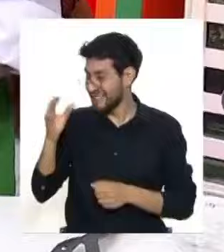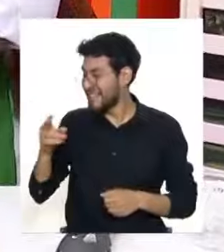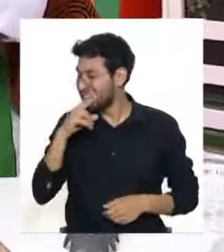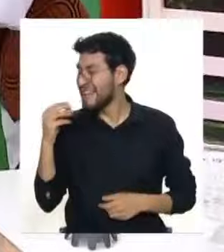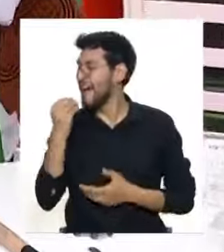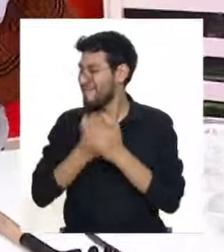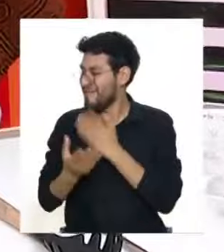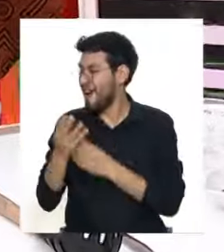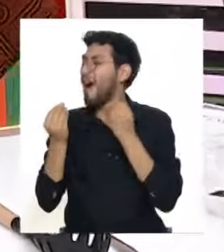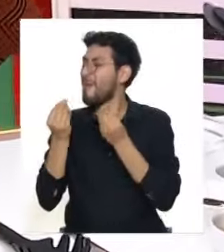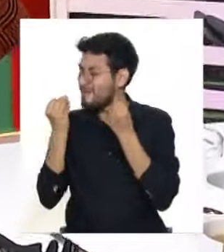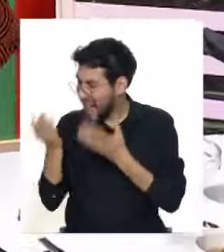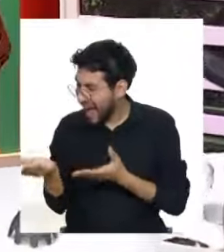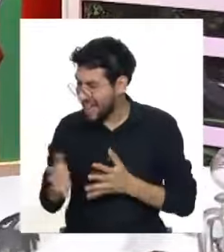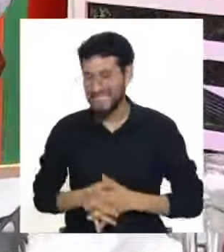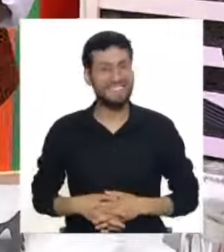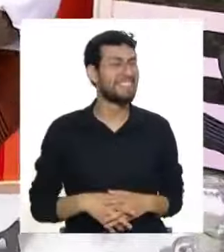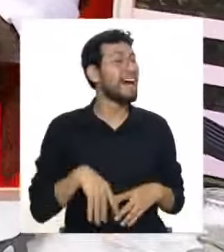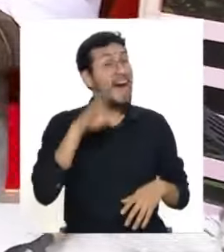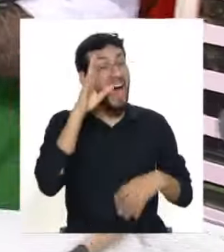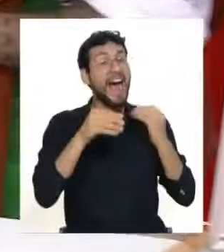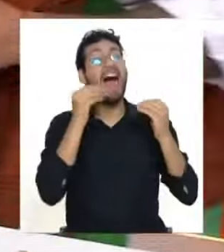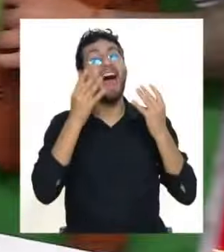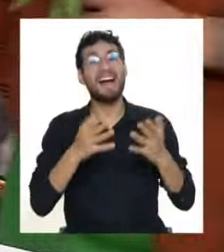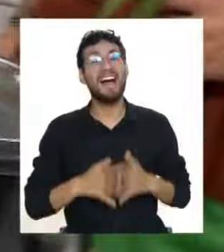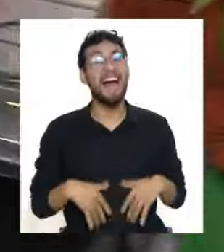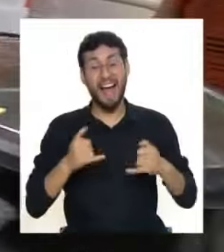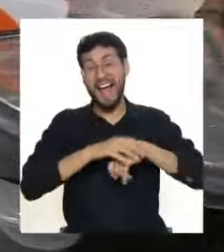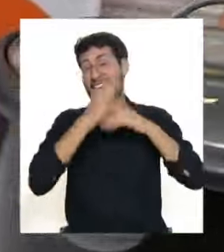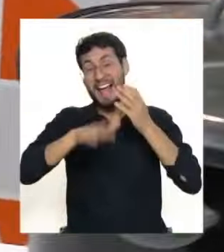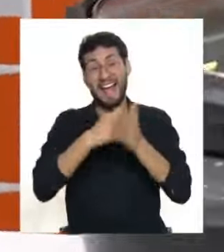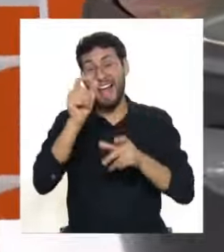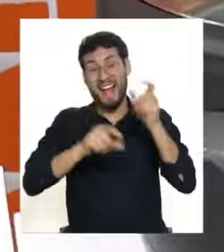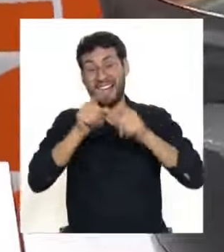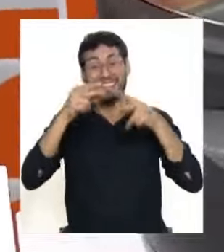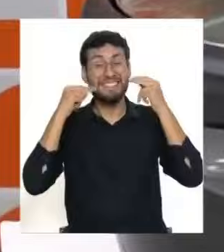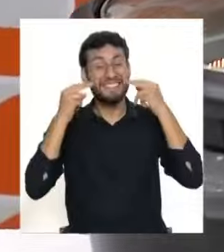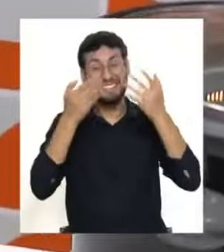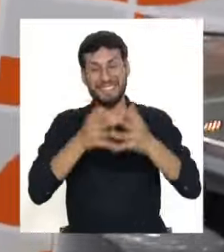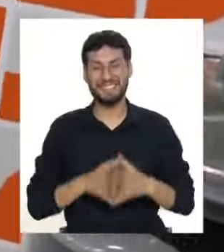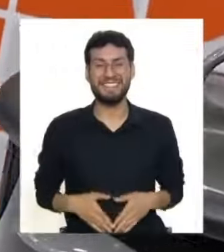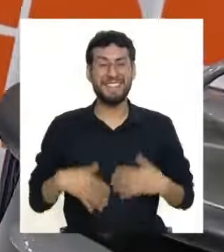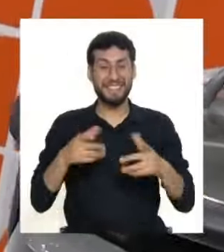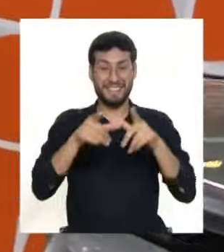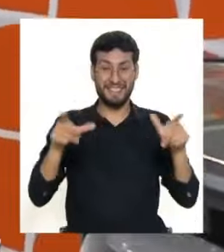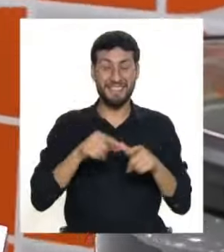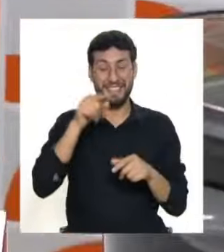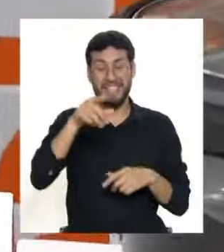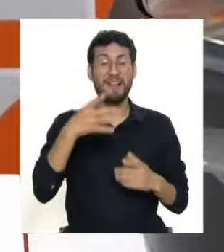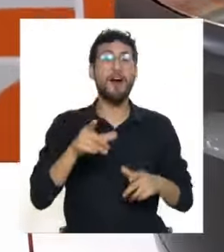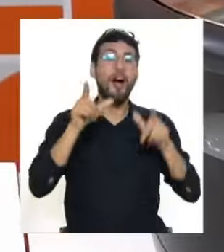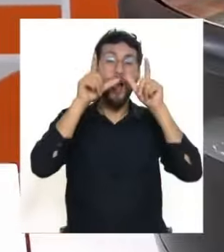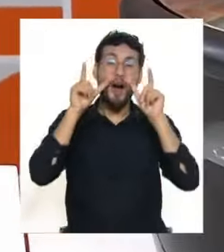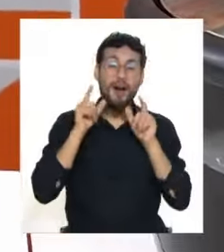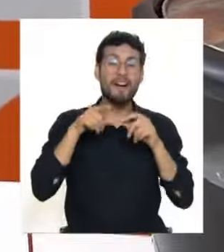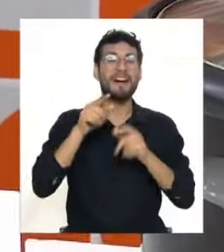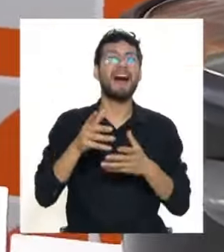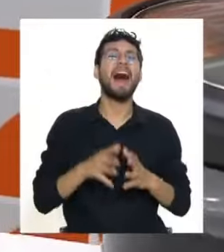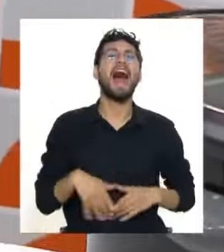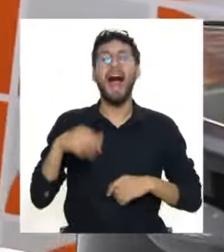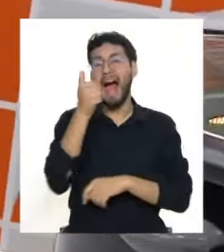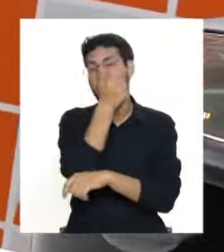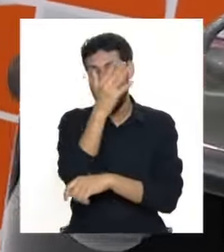Muy buenos días, ¿cómo estás? ¿Cómo están? ¿Qué tal? Voy a mandar un saludo a toda la gente de la selva, al departamento de Loreto, Amazonas,